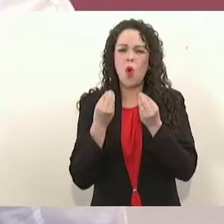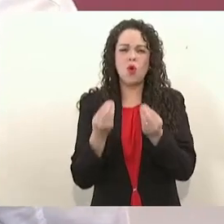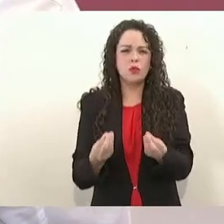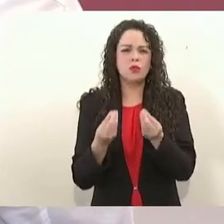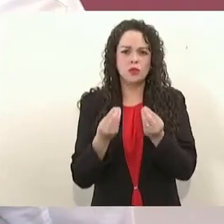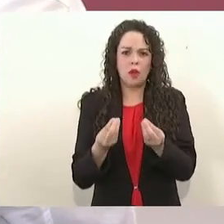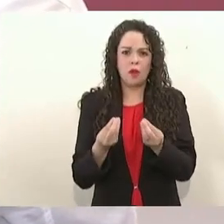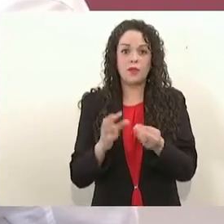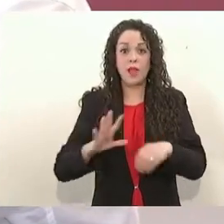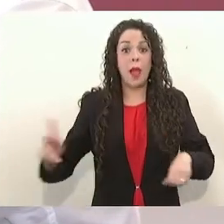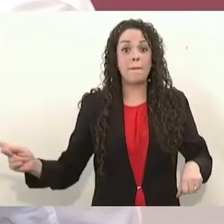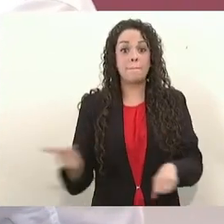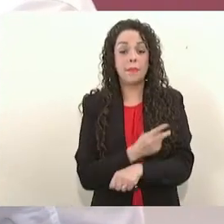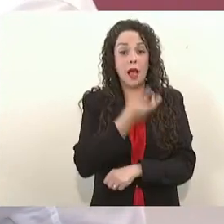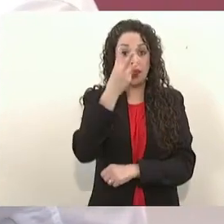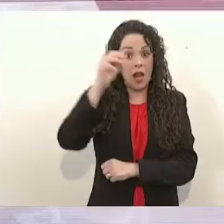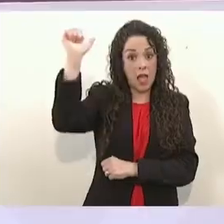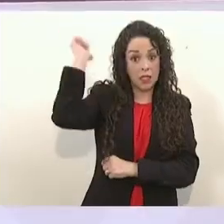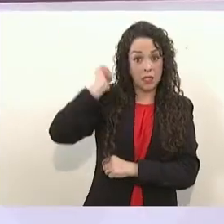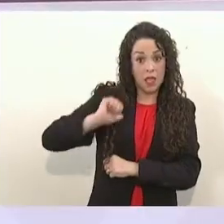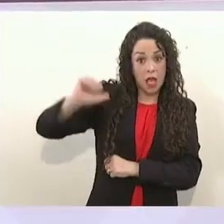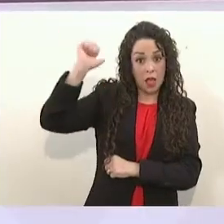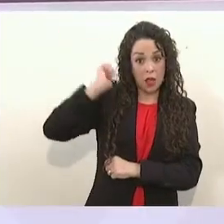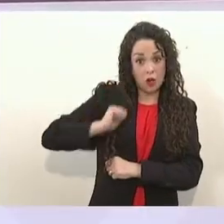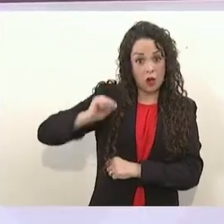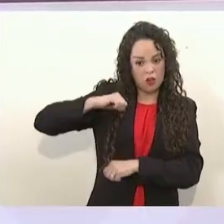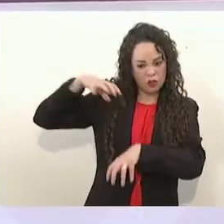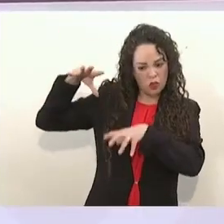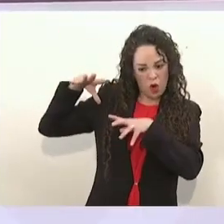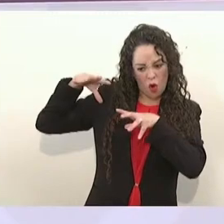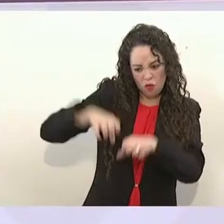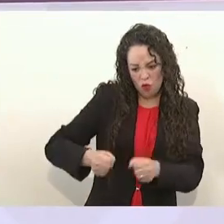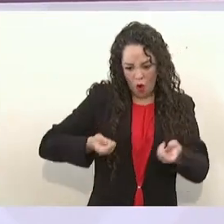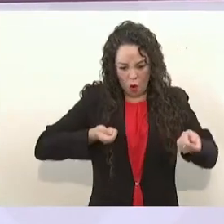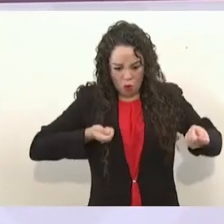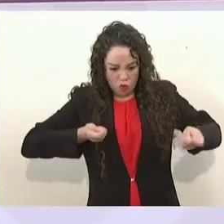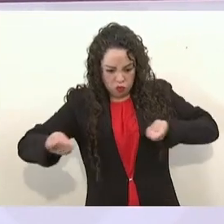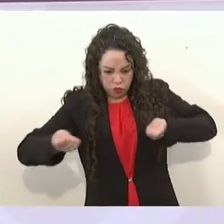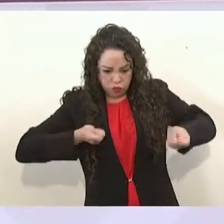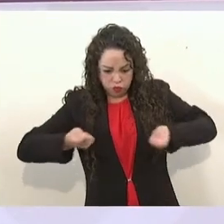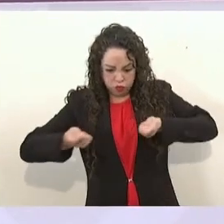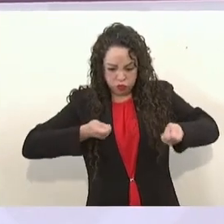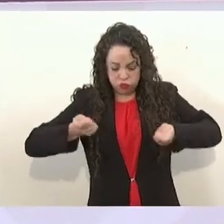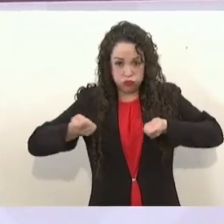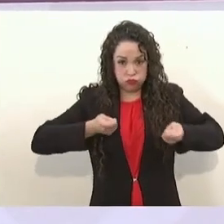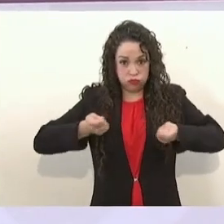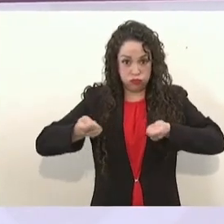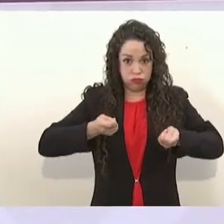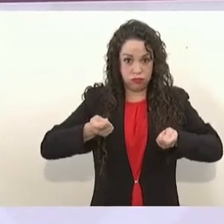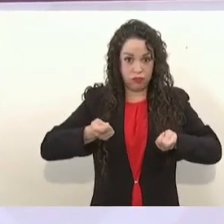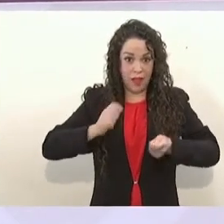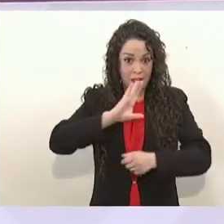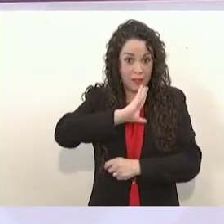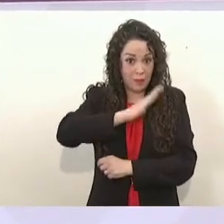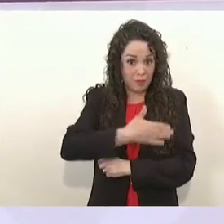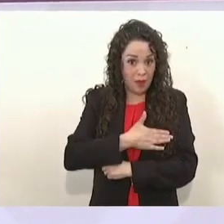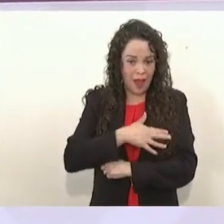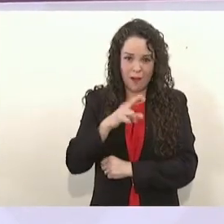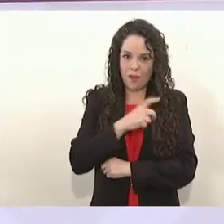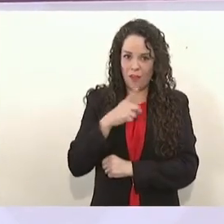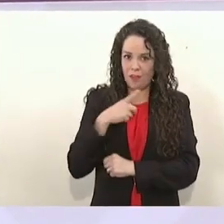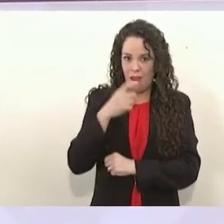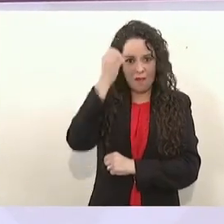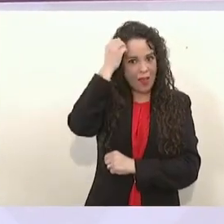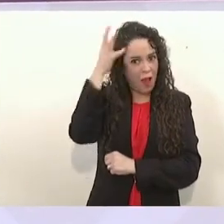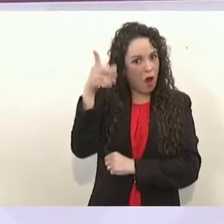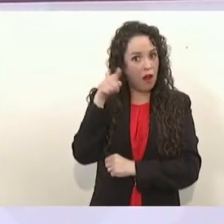de dominación colonial. No olvidemos que Hidalgo fue el primero en proclamar